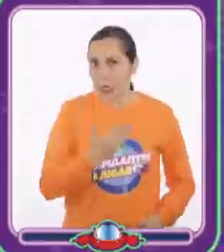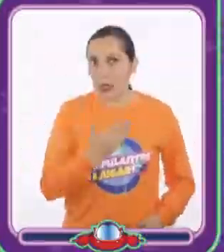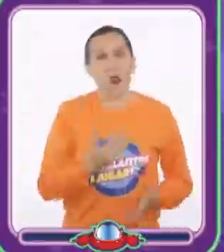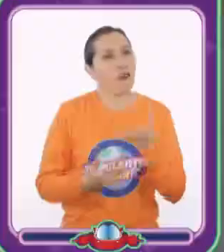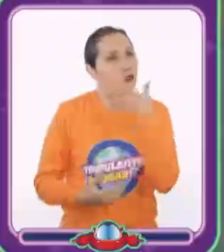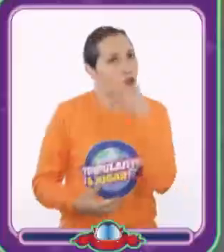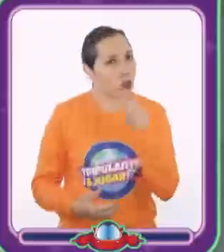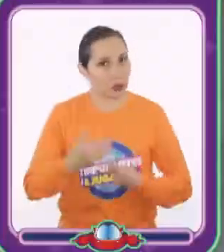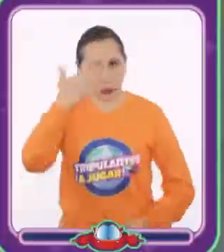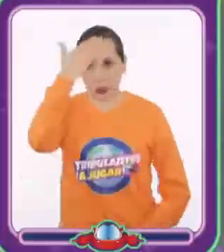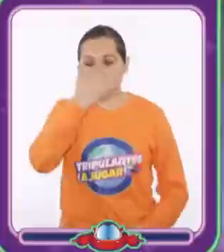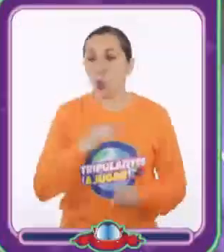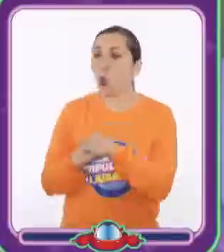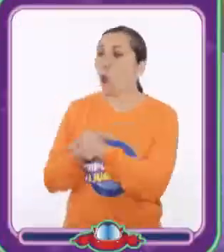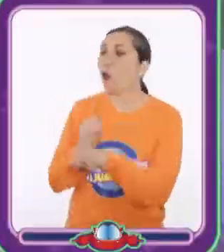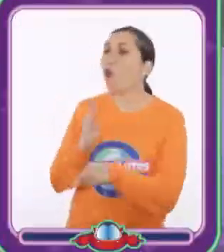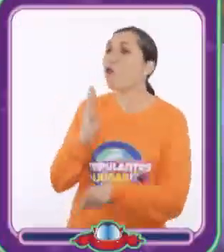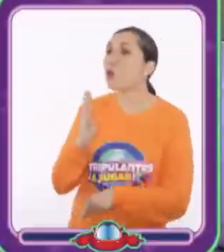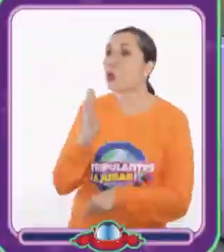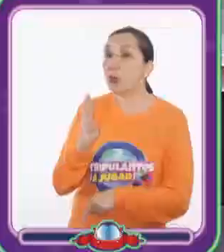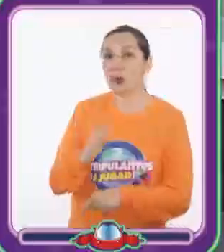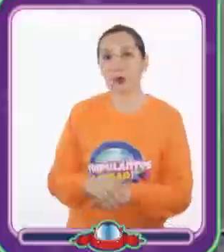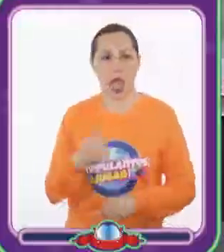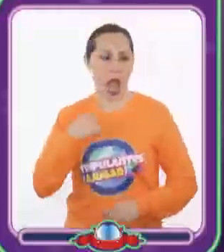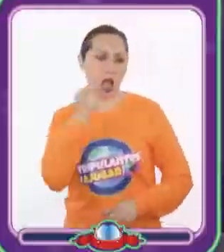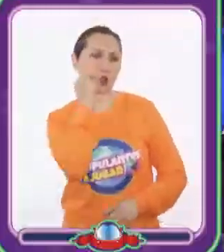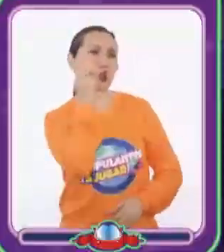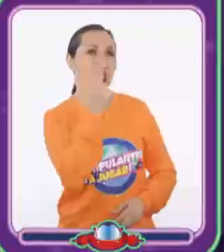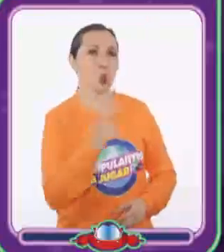Negra. ¡Negra! ¡Qué bonito, de color negro! ¿Y tú, Bruno?